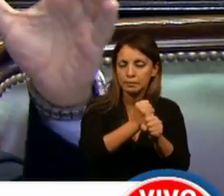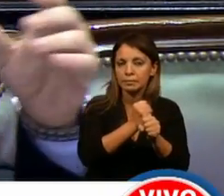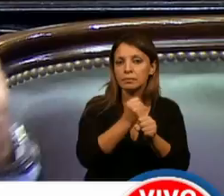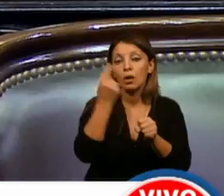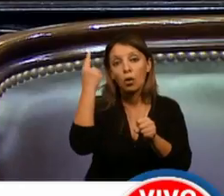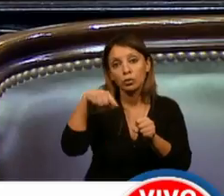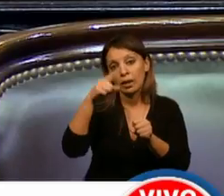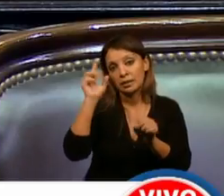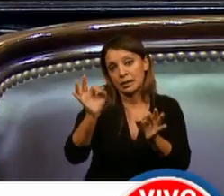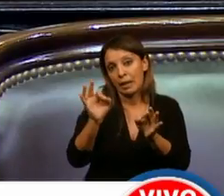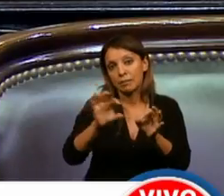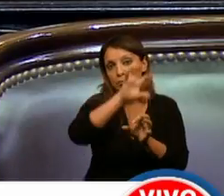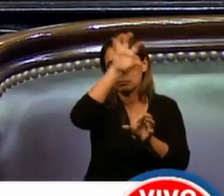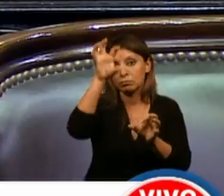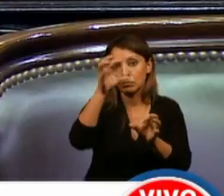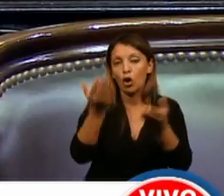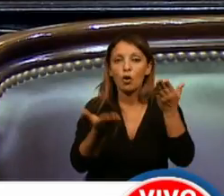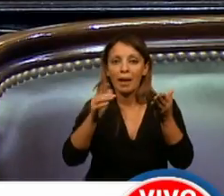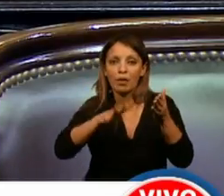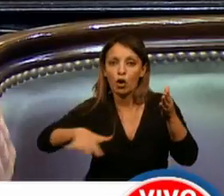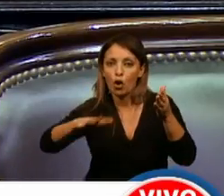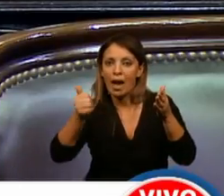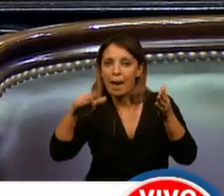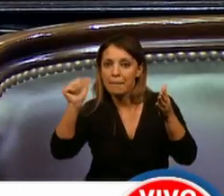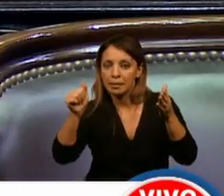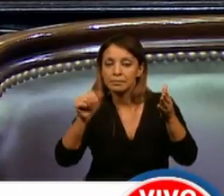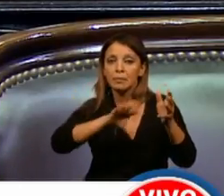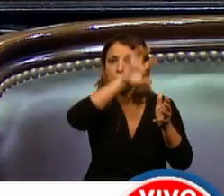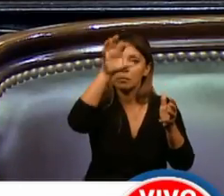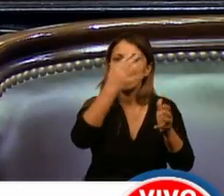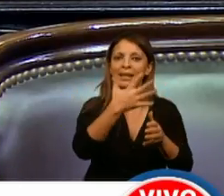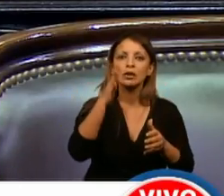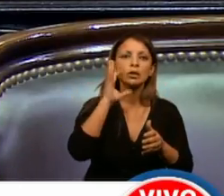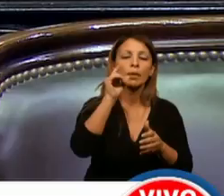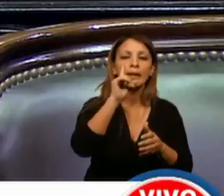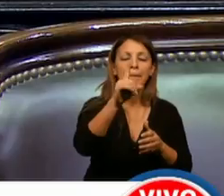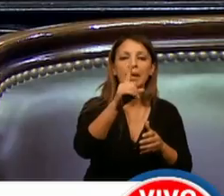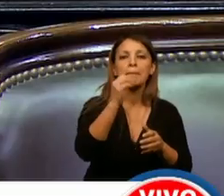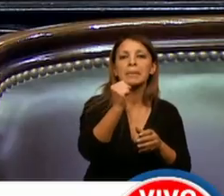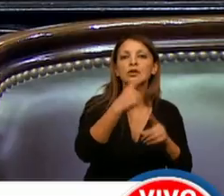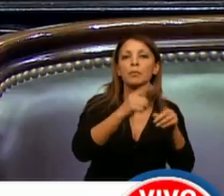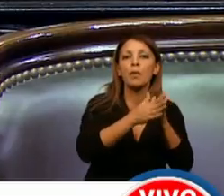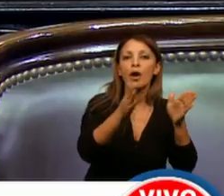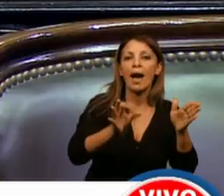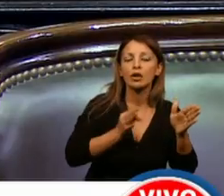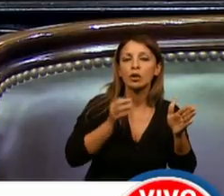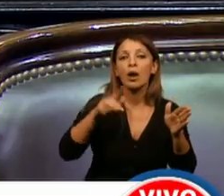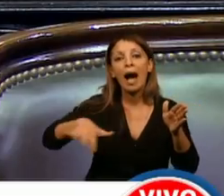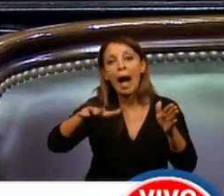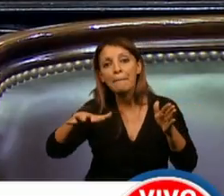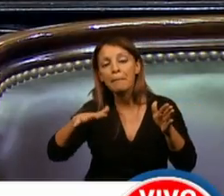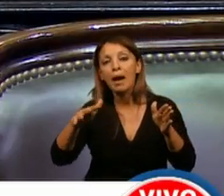concentrados todo el interior con respecto al anbaa el interior recibe 550 mil pesos anuales el ambas 2 millones